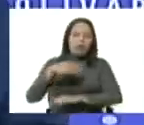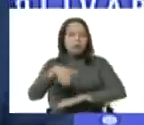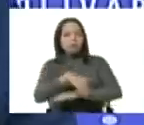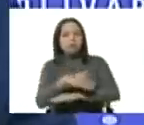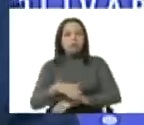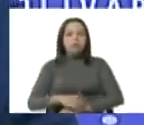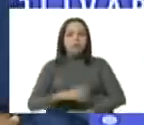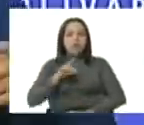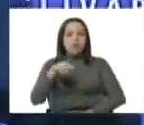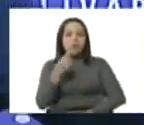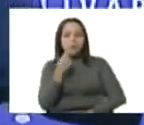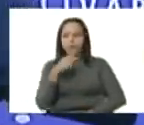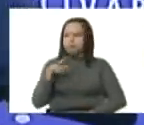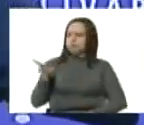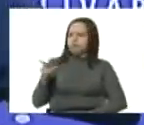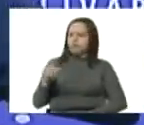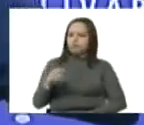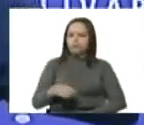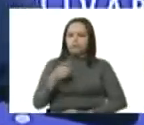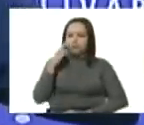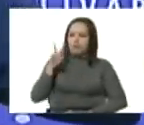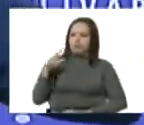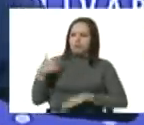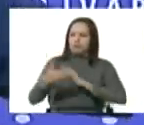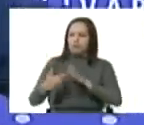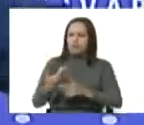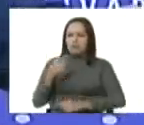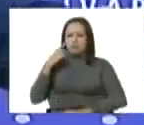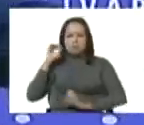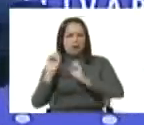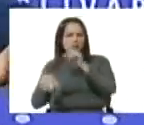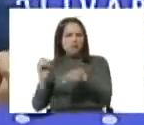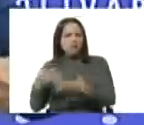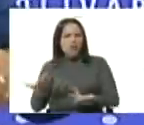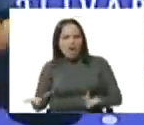y voltear para otro lado cuando vea un problema de basura,